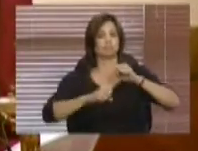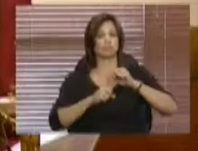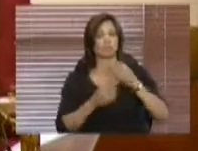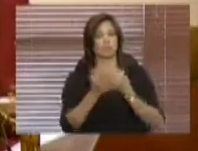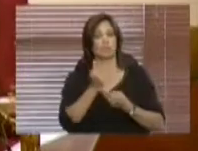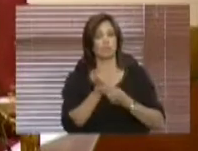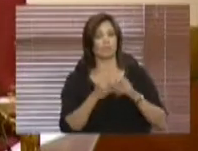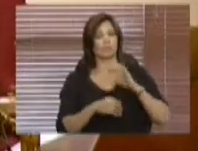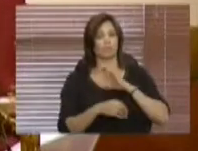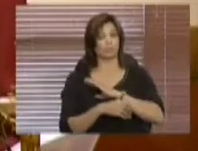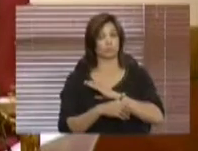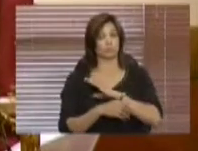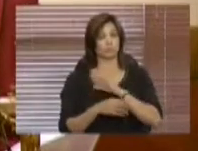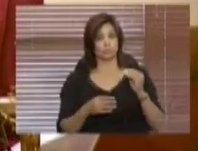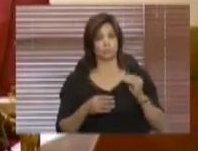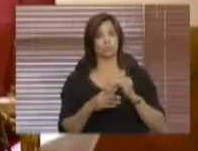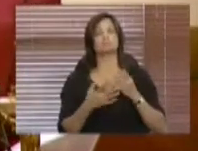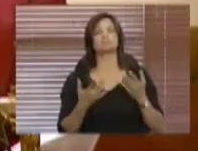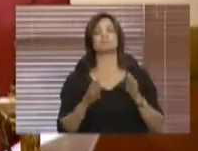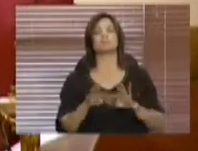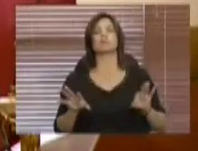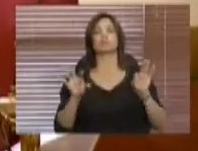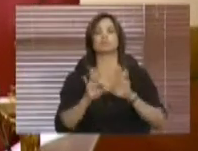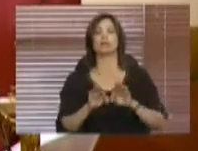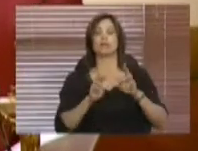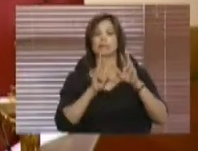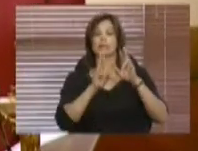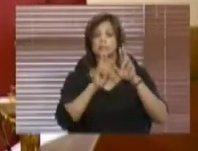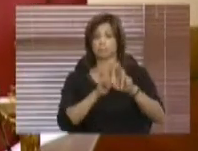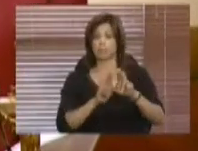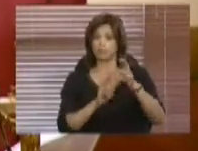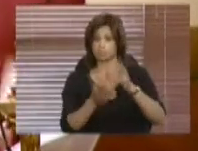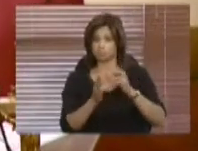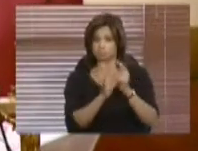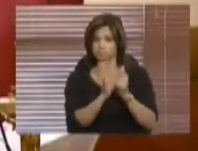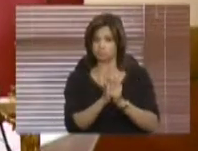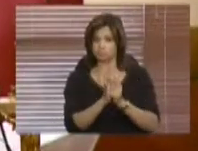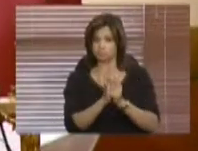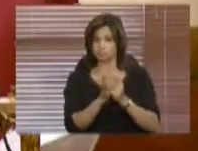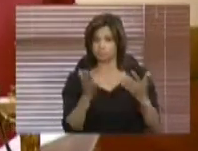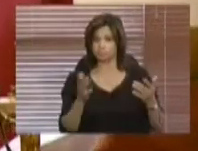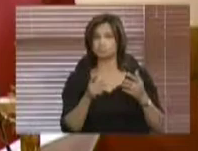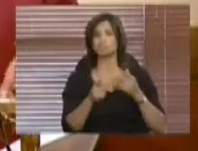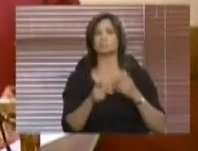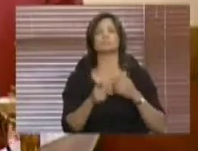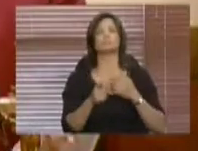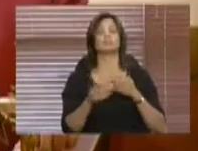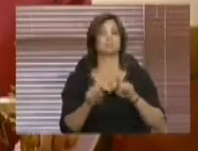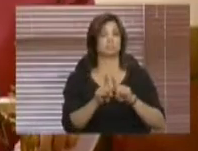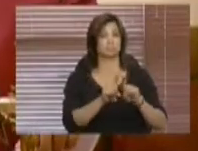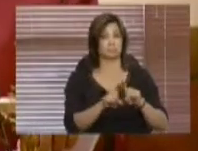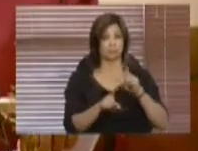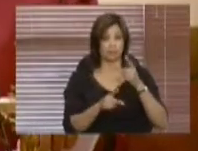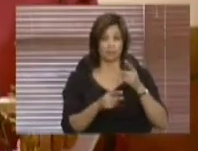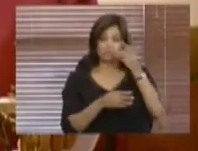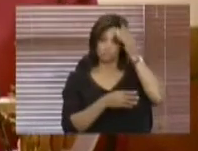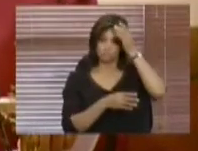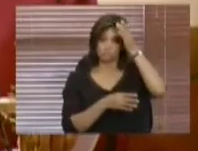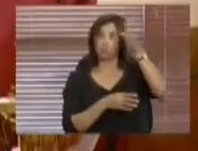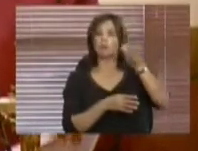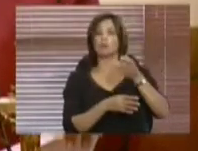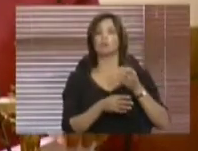bicameral congresual y el imprescindible respeto al procedimiento legislativo, al cual no escapa el